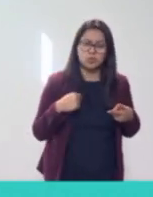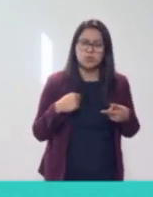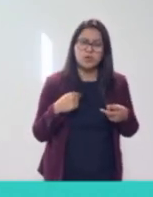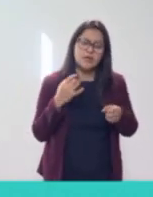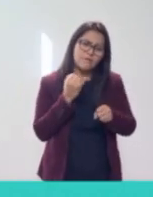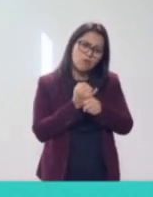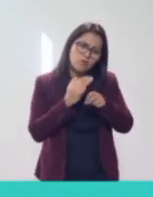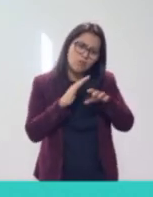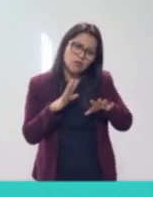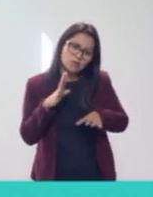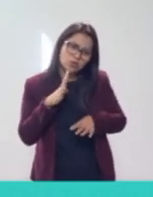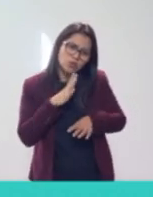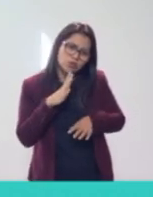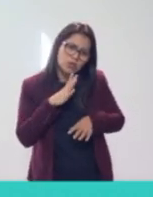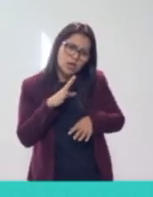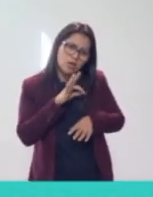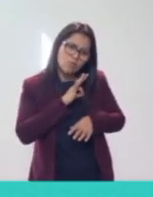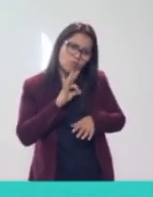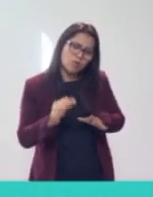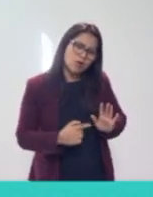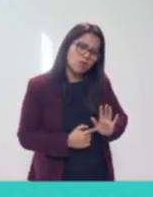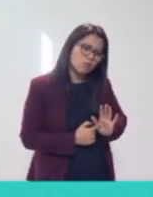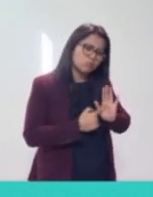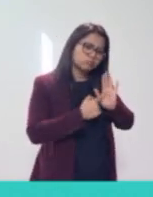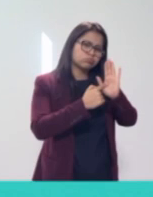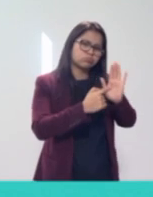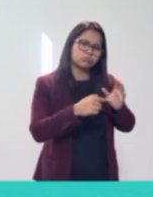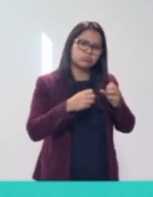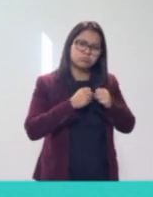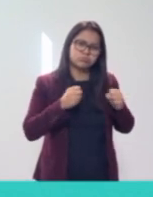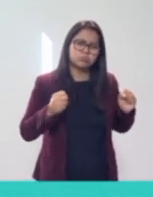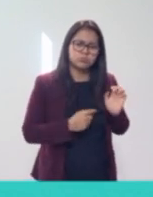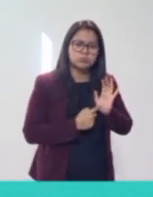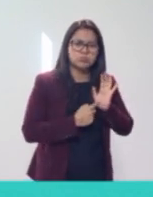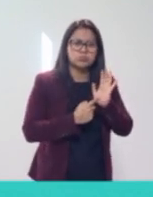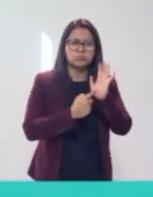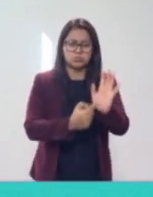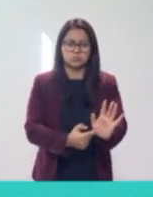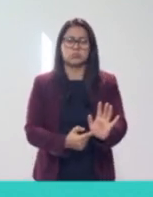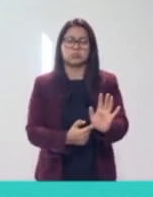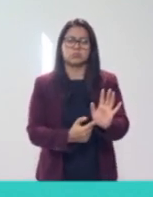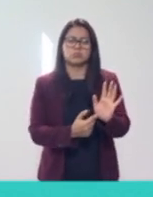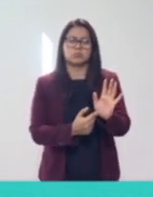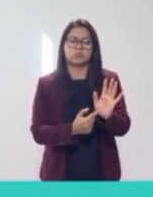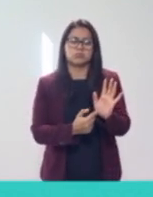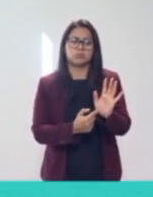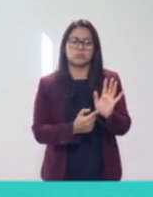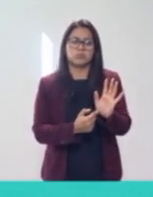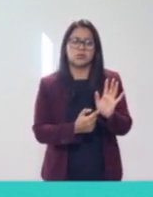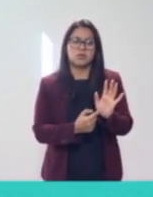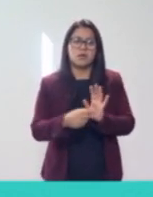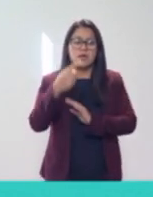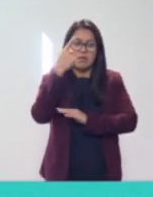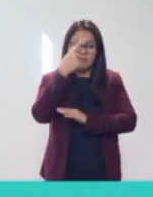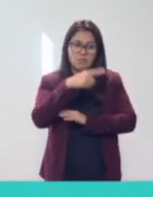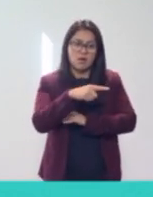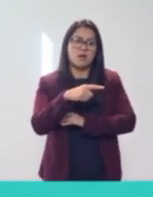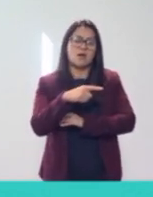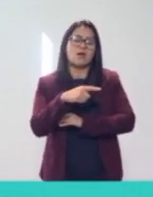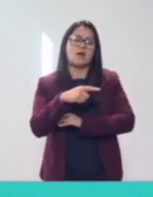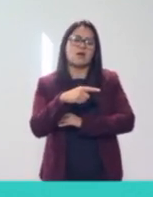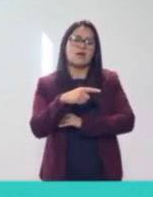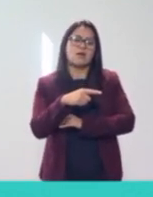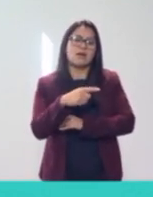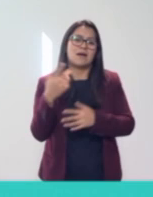yo puedo poner al descubierto con el simple hecho de no encontrar un mecanismo adecuado para